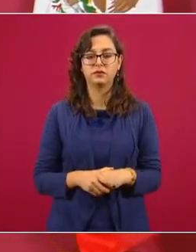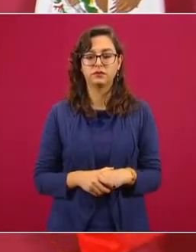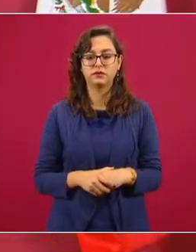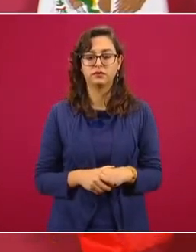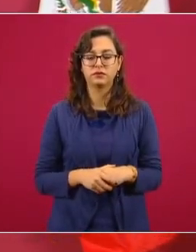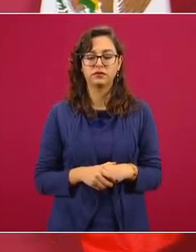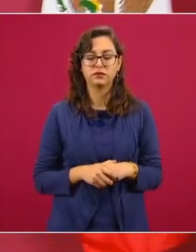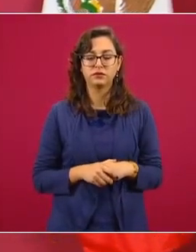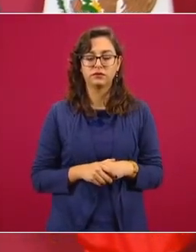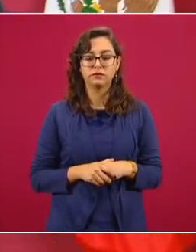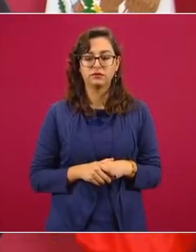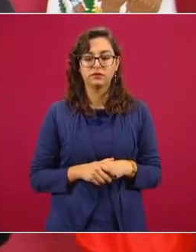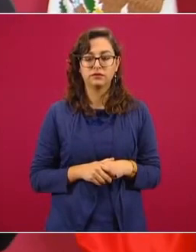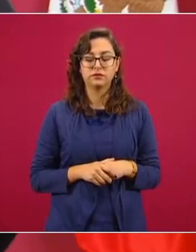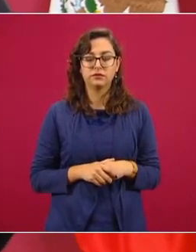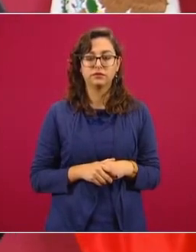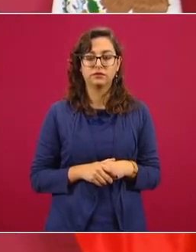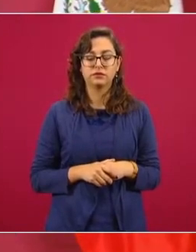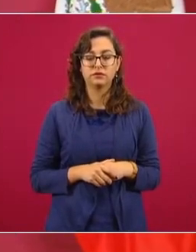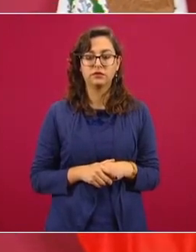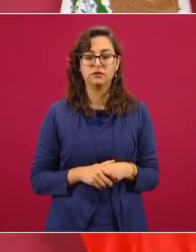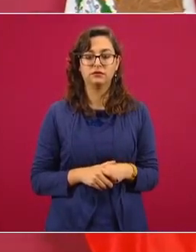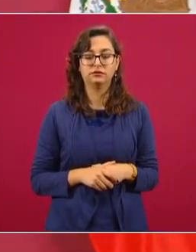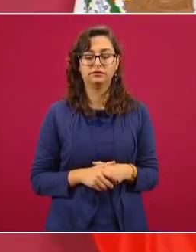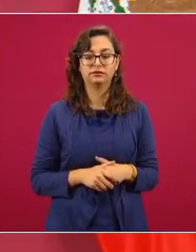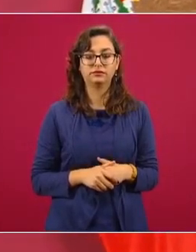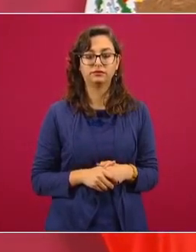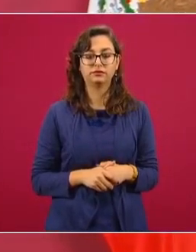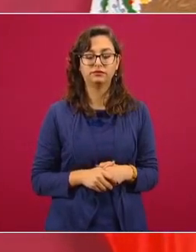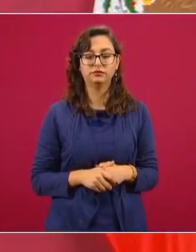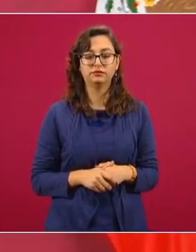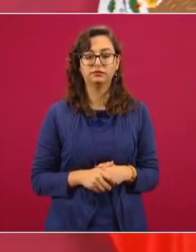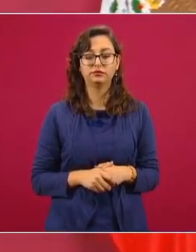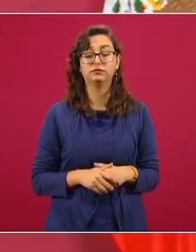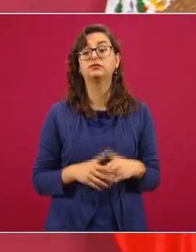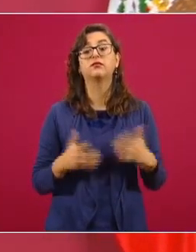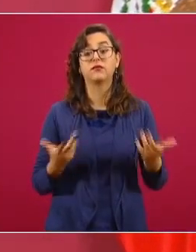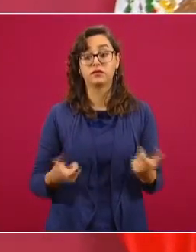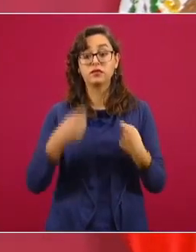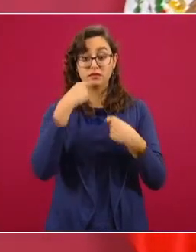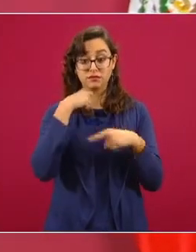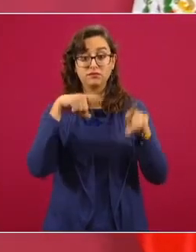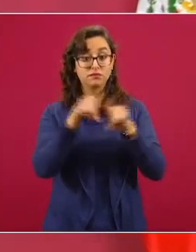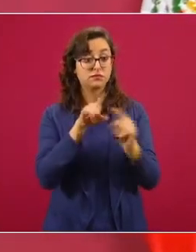¿Cómo se le ayuda al empresario? No aumentan los combustibles,